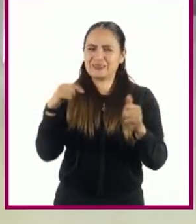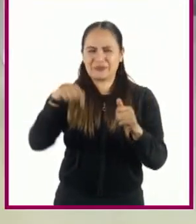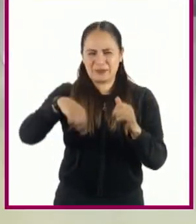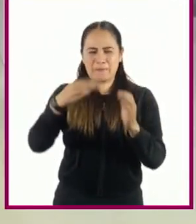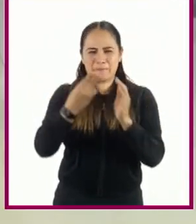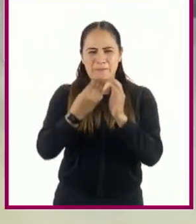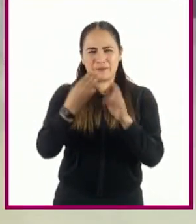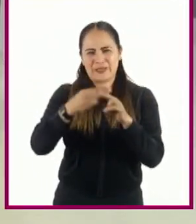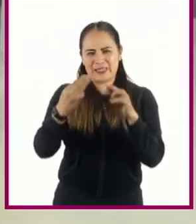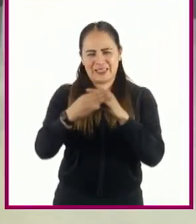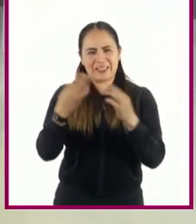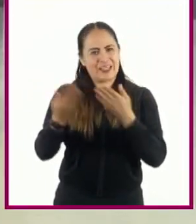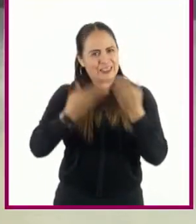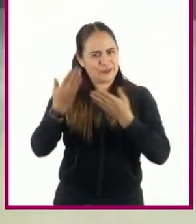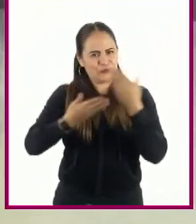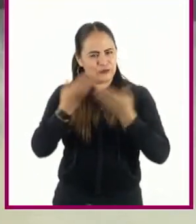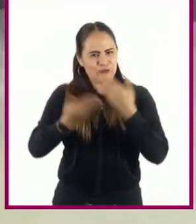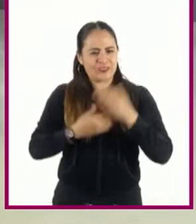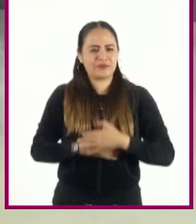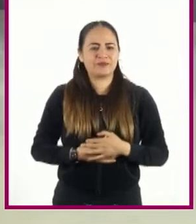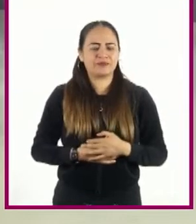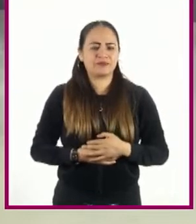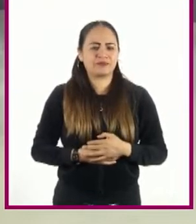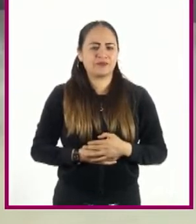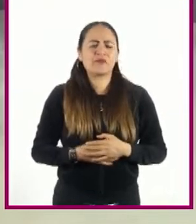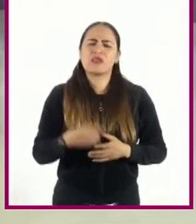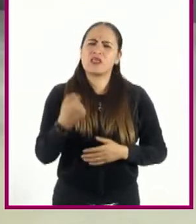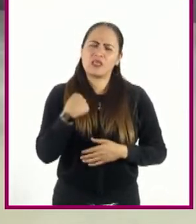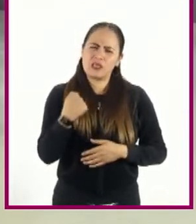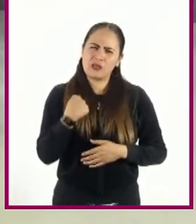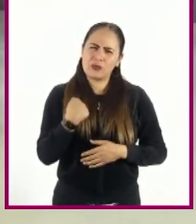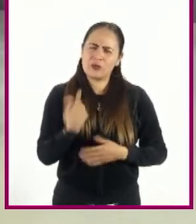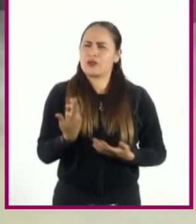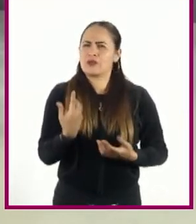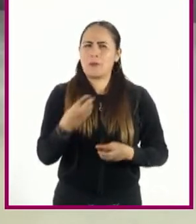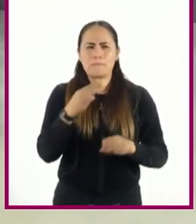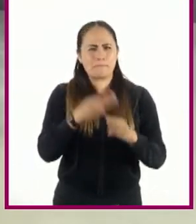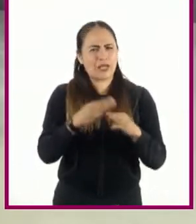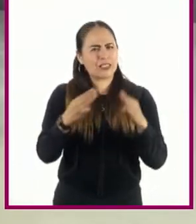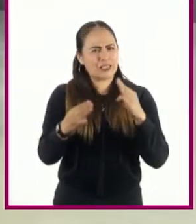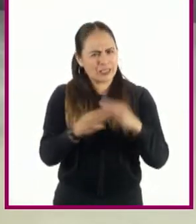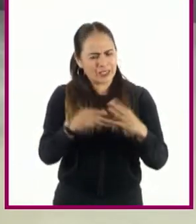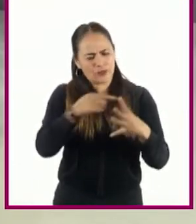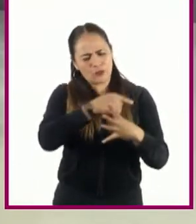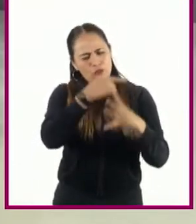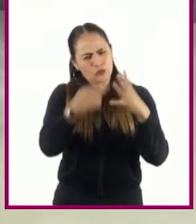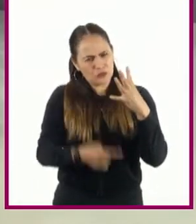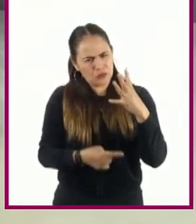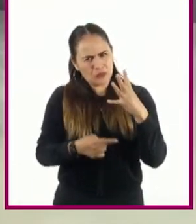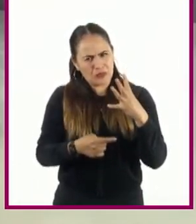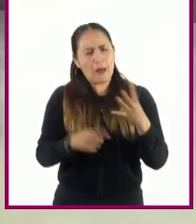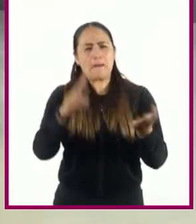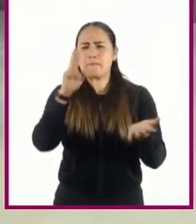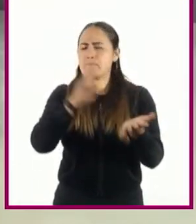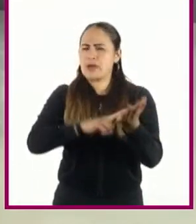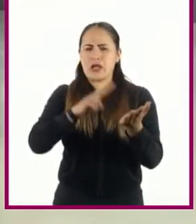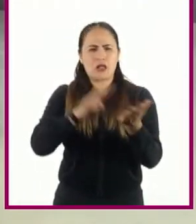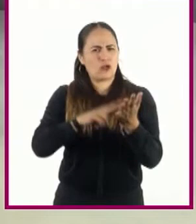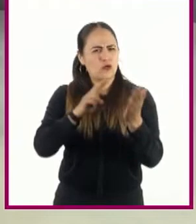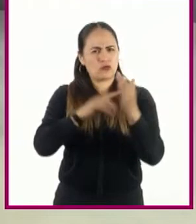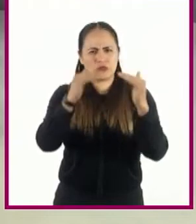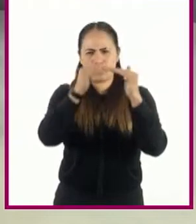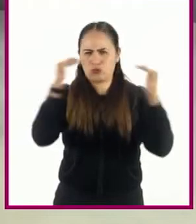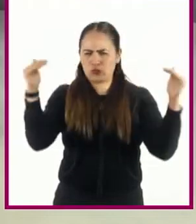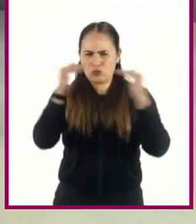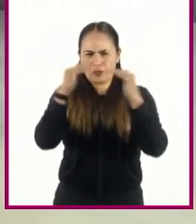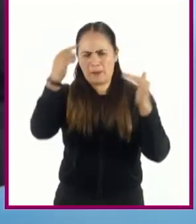asignatura. También me ha hecho comprender que todas las asignaturas son igualmente importantes en la